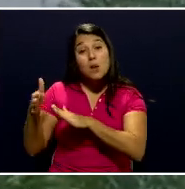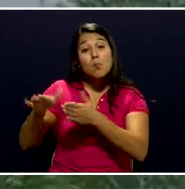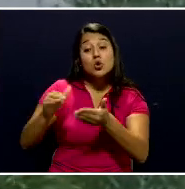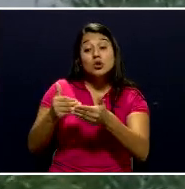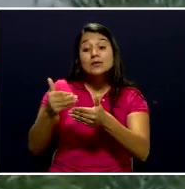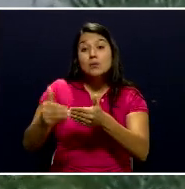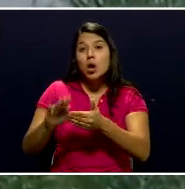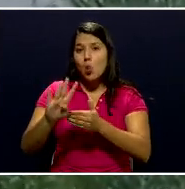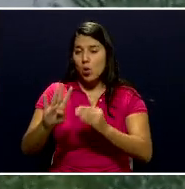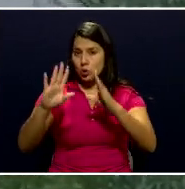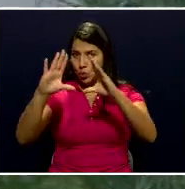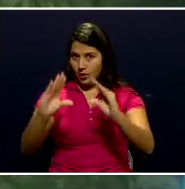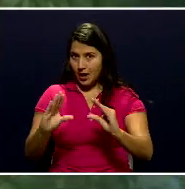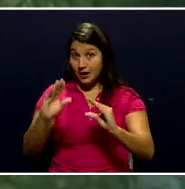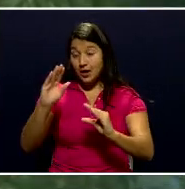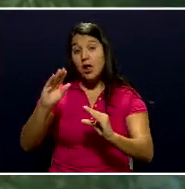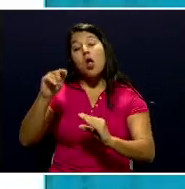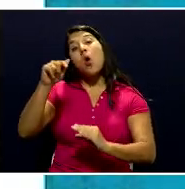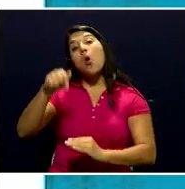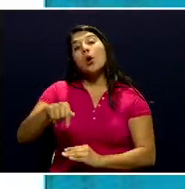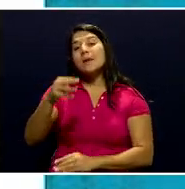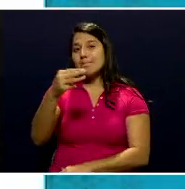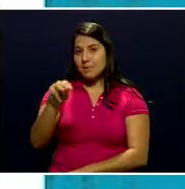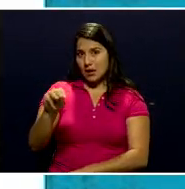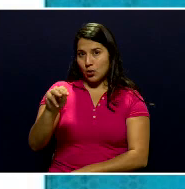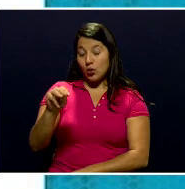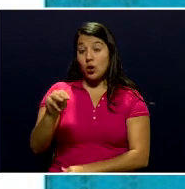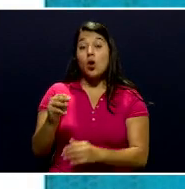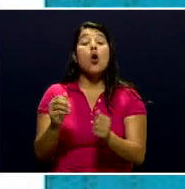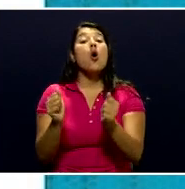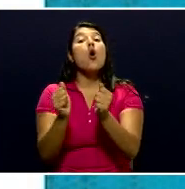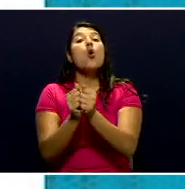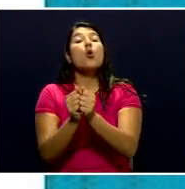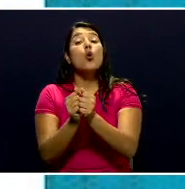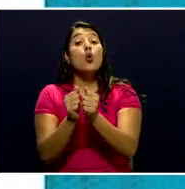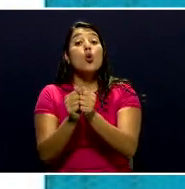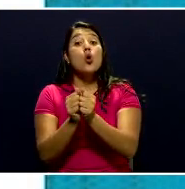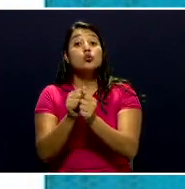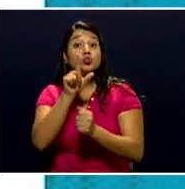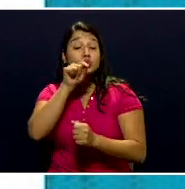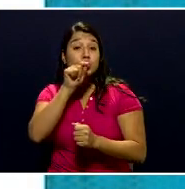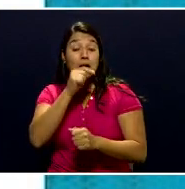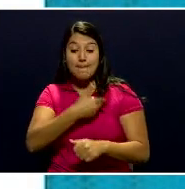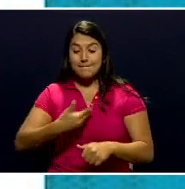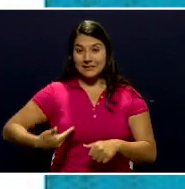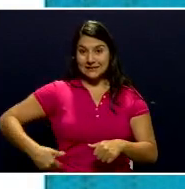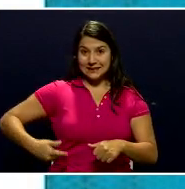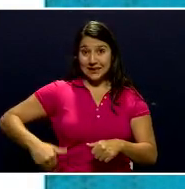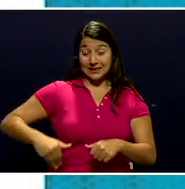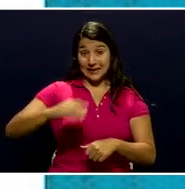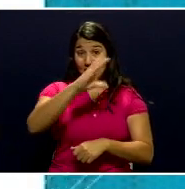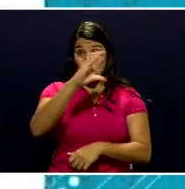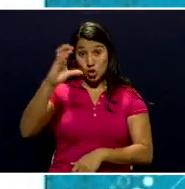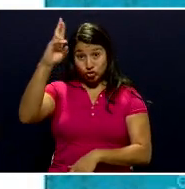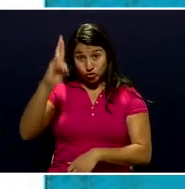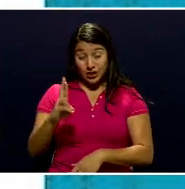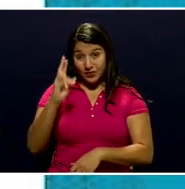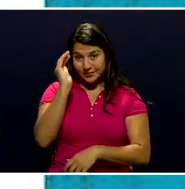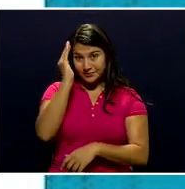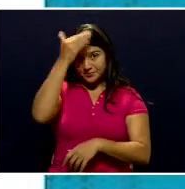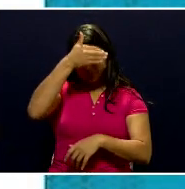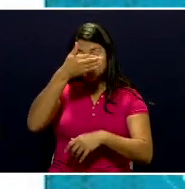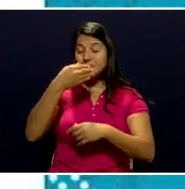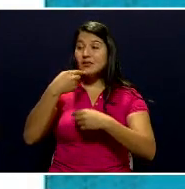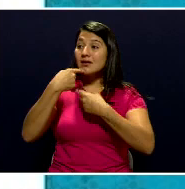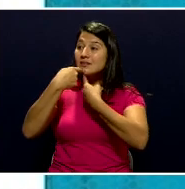las 4 de la tarde de este martes. A través de un tuit, el presidente de la República, Carlos Alvarado, se solidarizó con la familia del